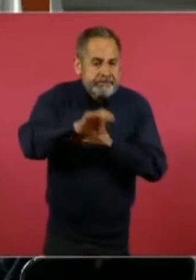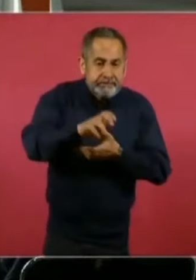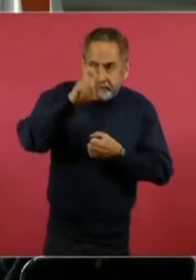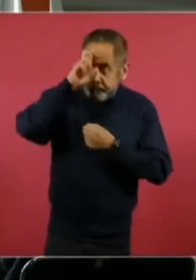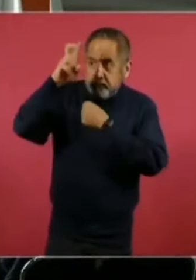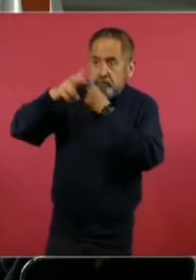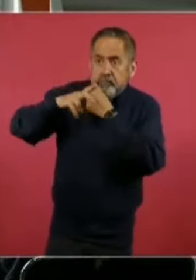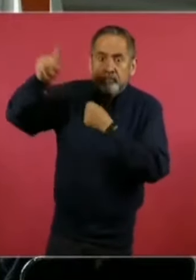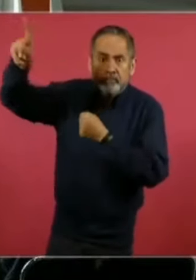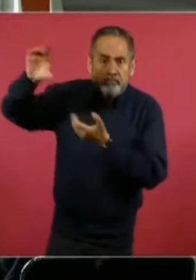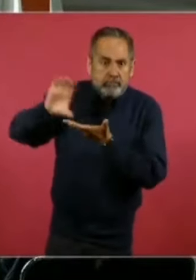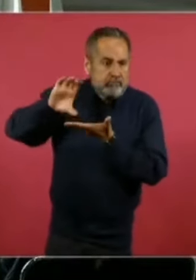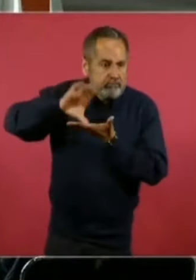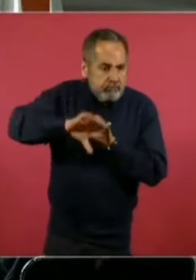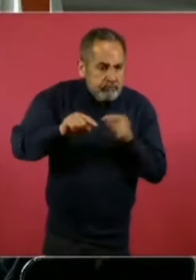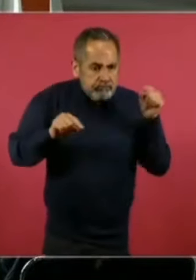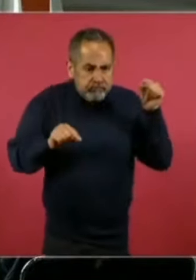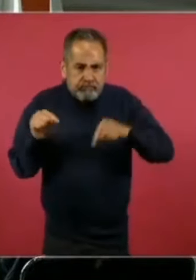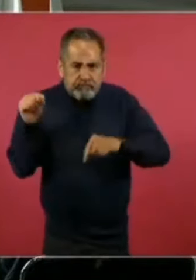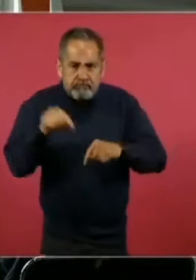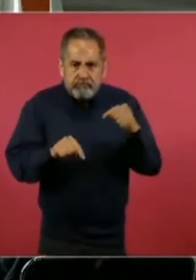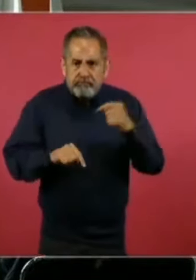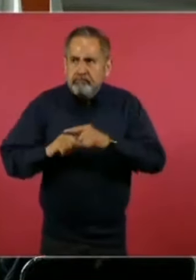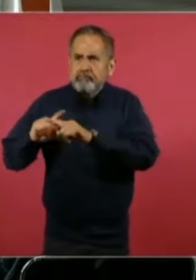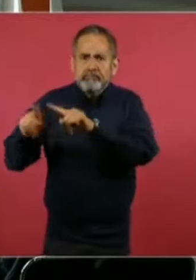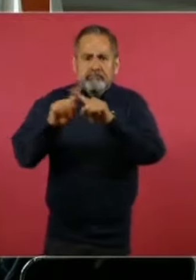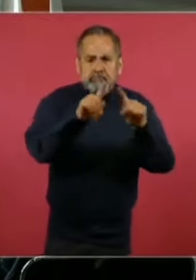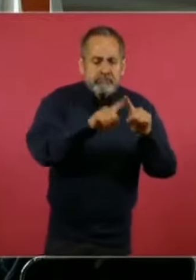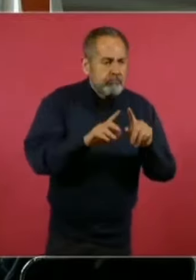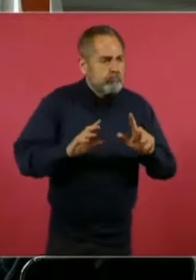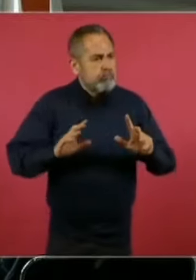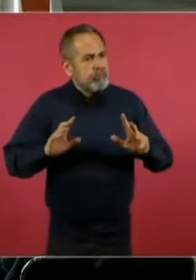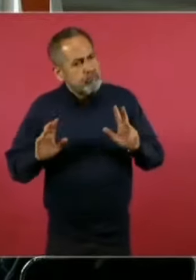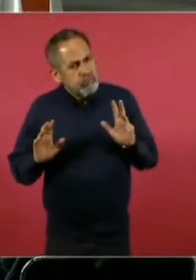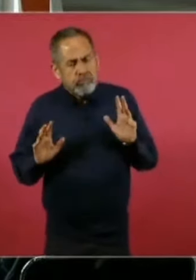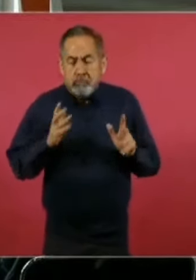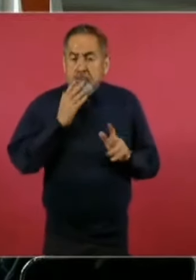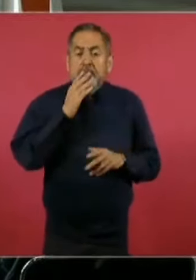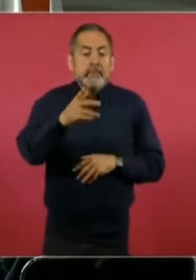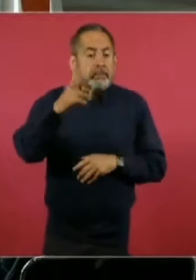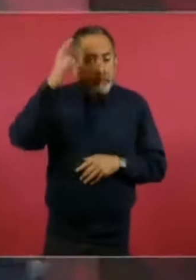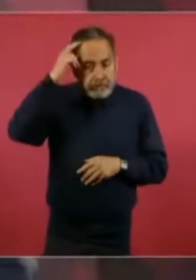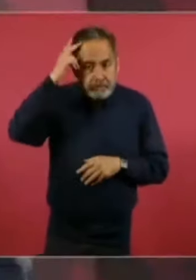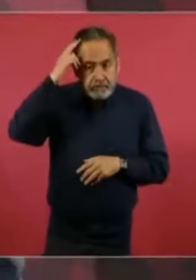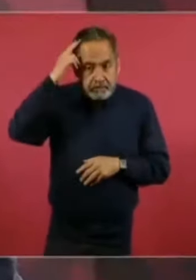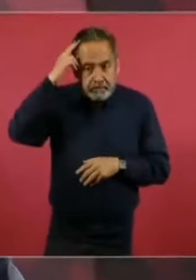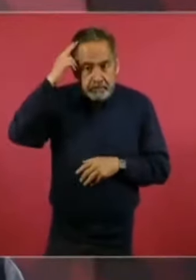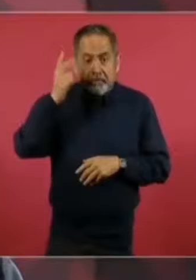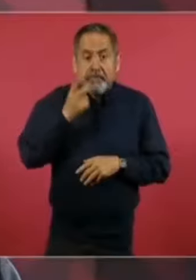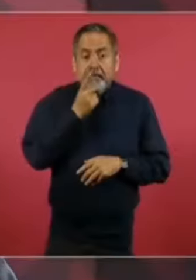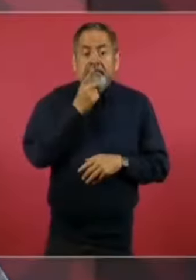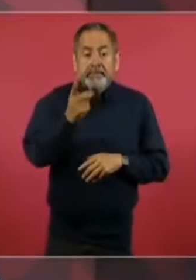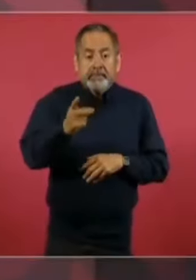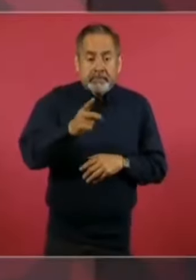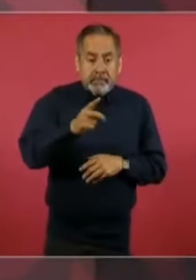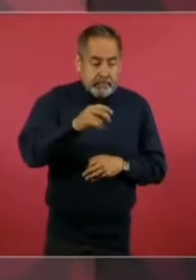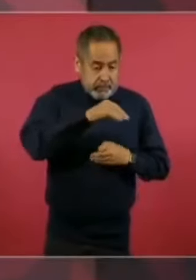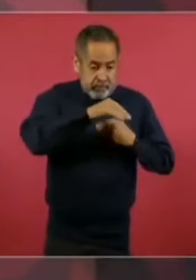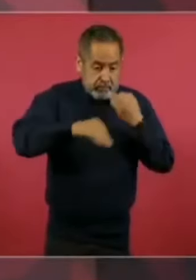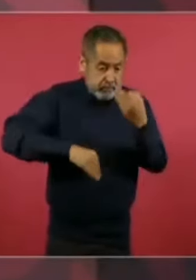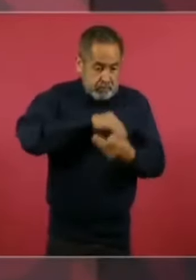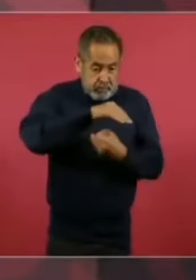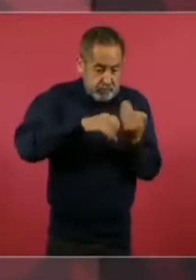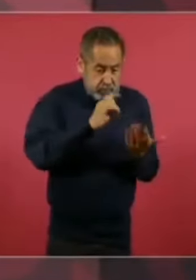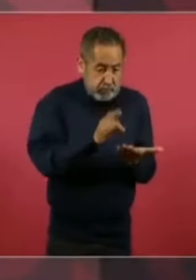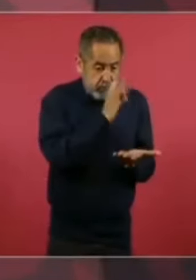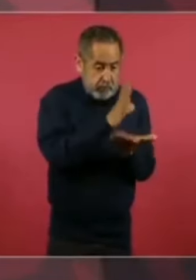Sí. Entonces, decía él mismo que no había que poner todos los huevos en una sola